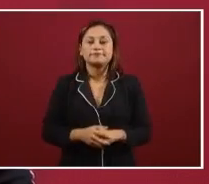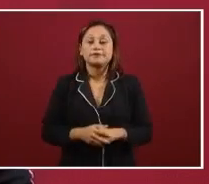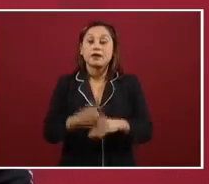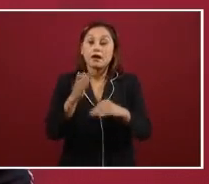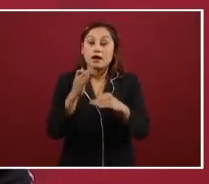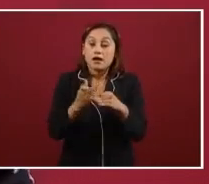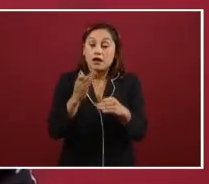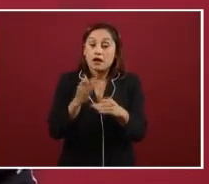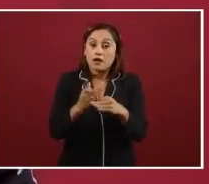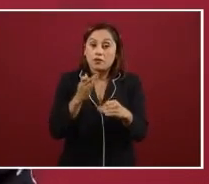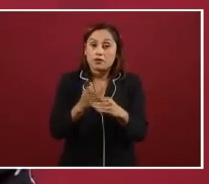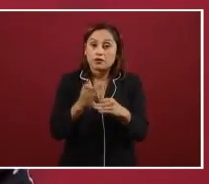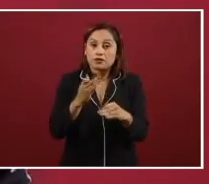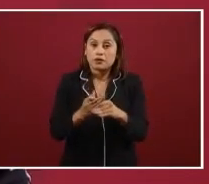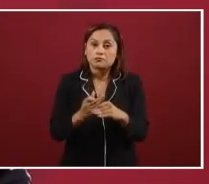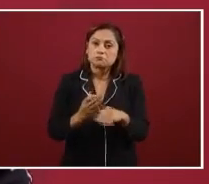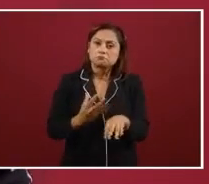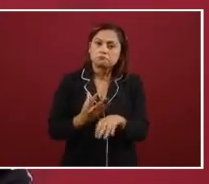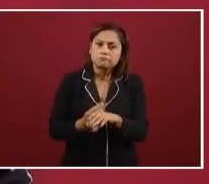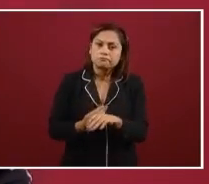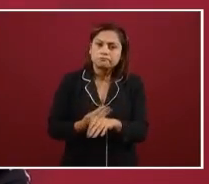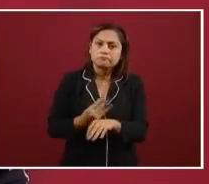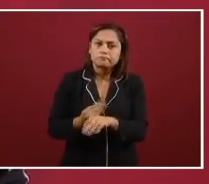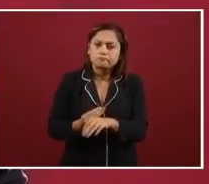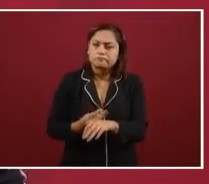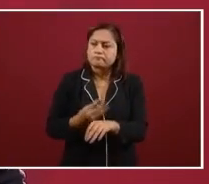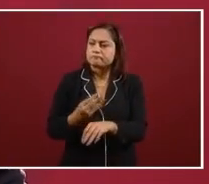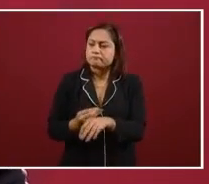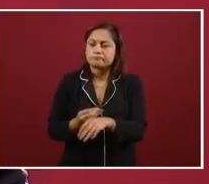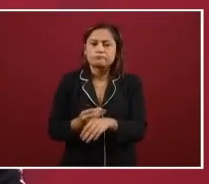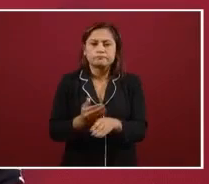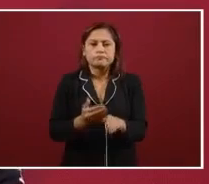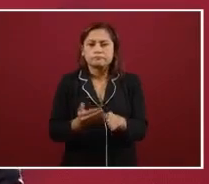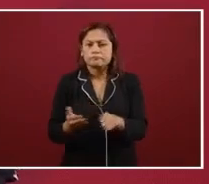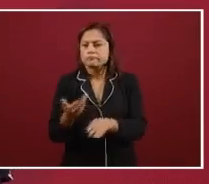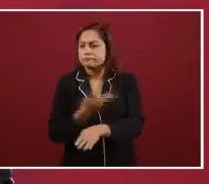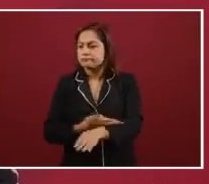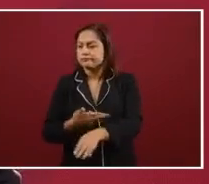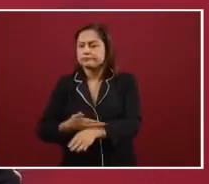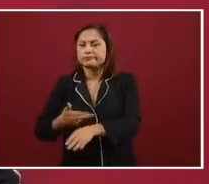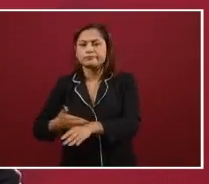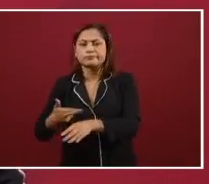arreglando las cosas para que